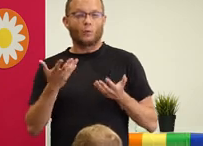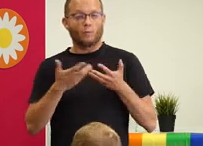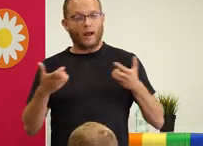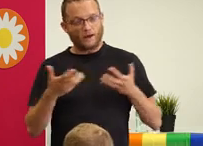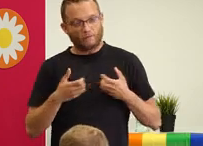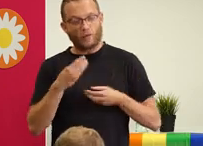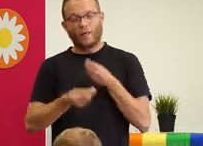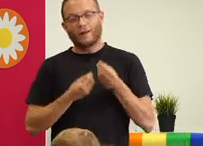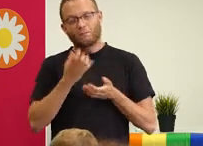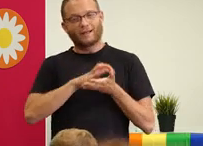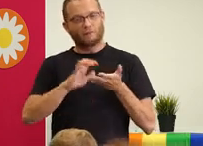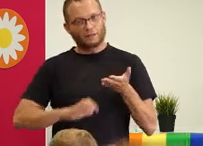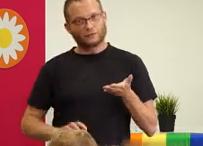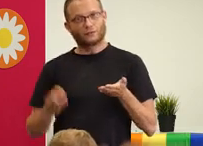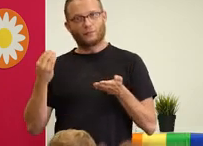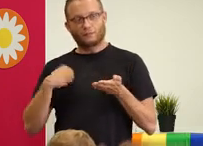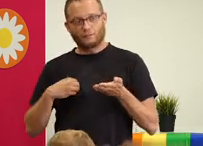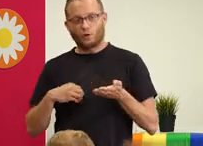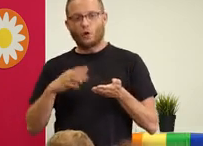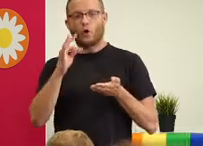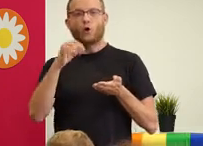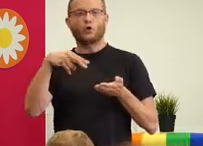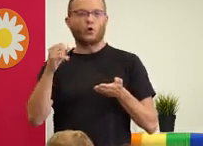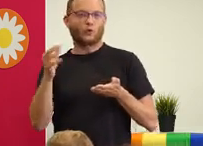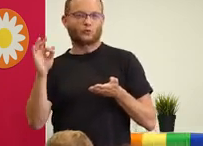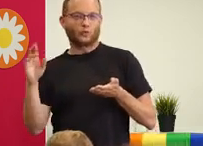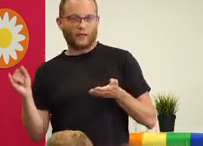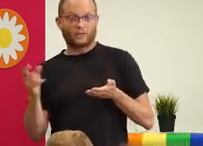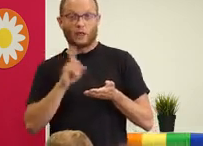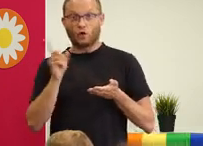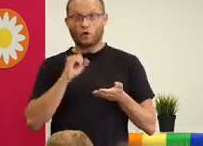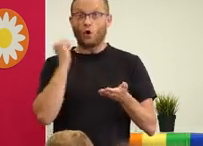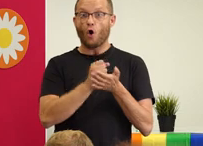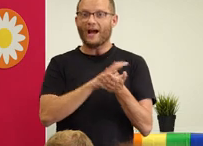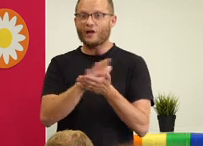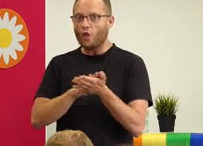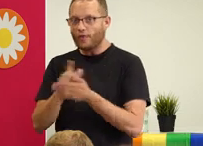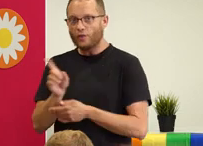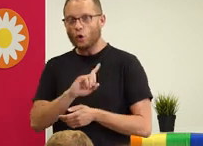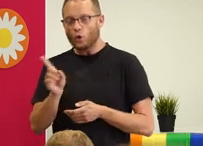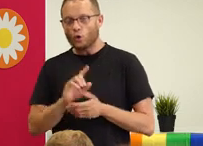párrafo del manifiesto "No Pride in Genocide, No Genocidio